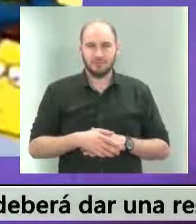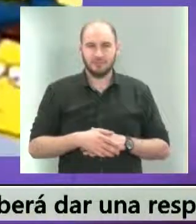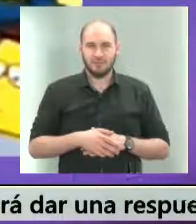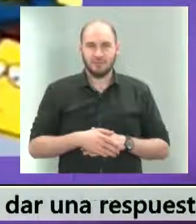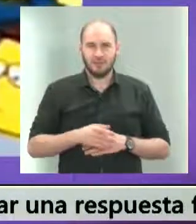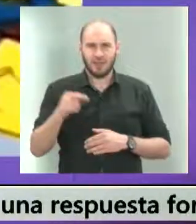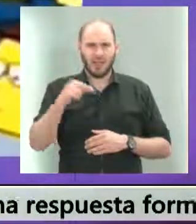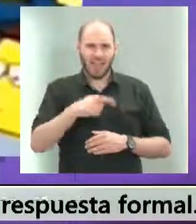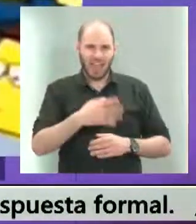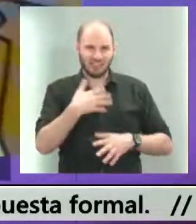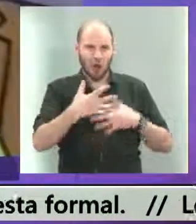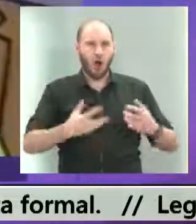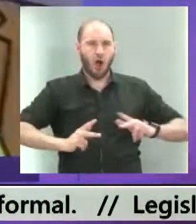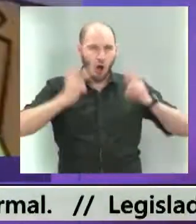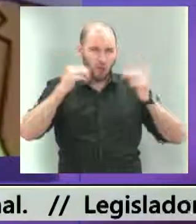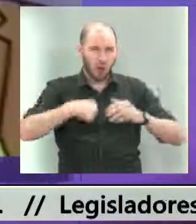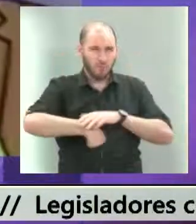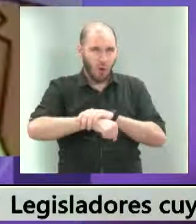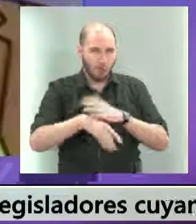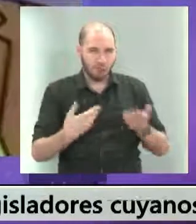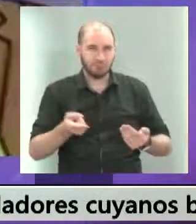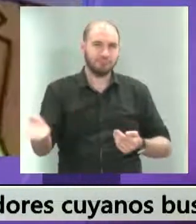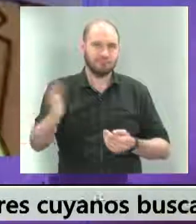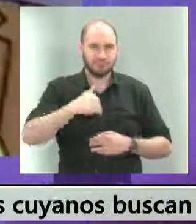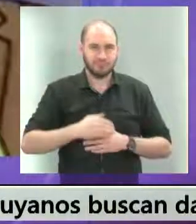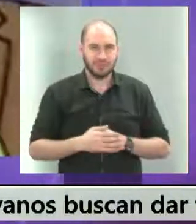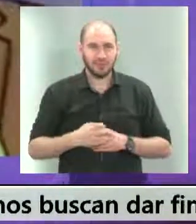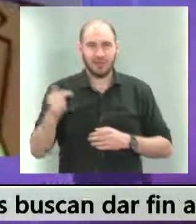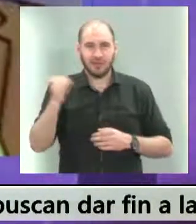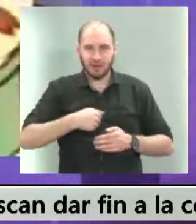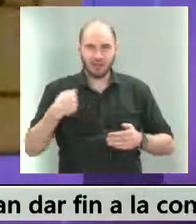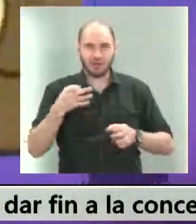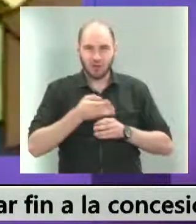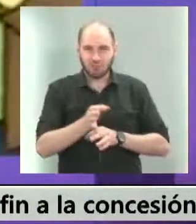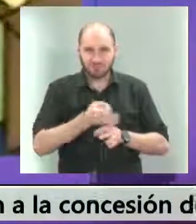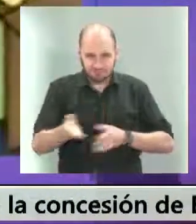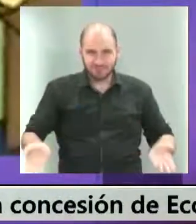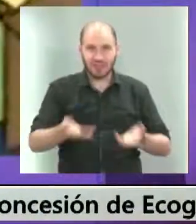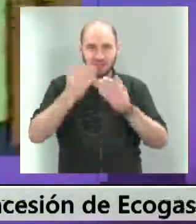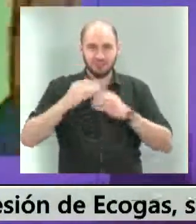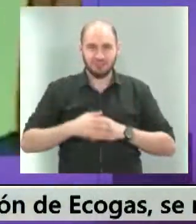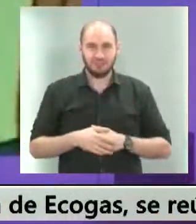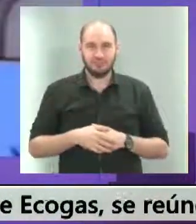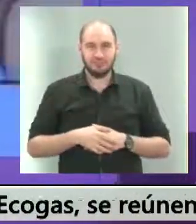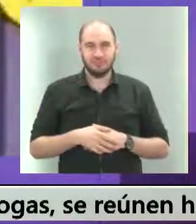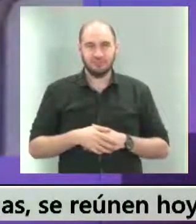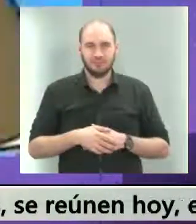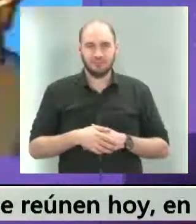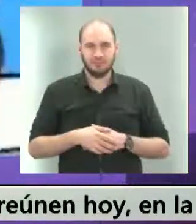¡Ah! ¡Y esto es una bronca de fútbol! ¡Venga, muchachos! ¡Abramos la escuela! ¡Vamos!